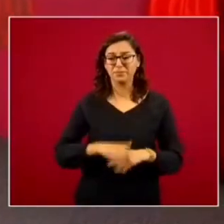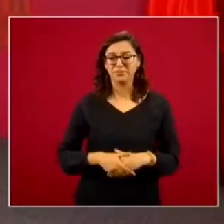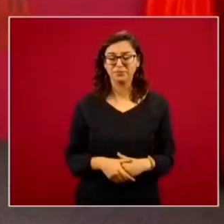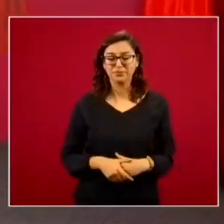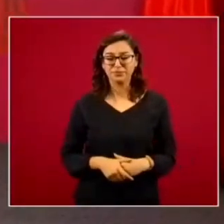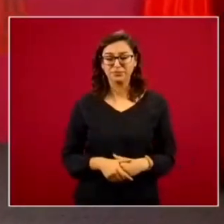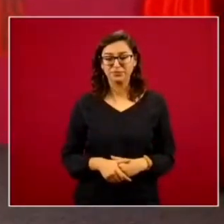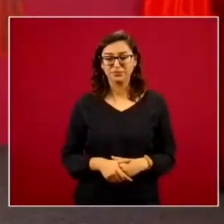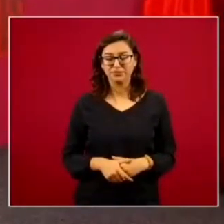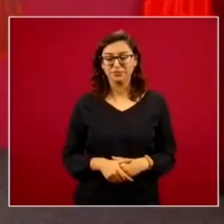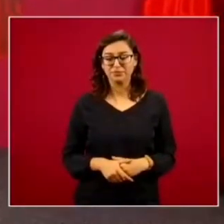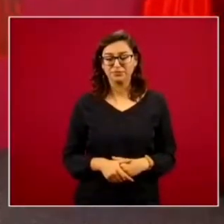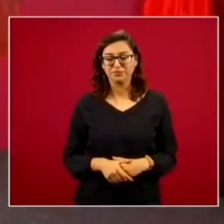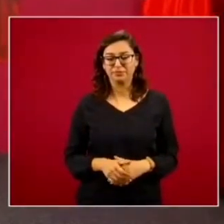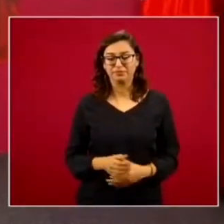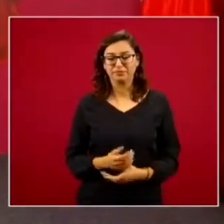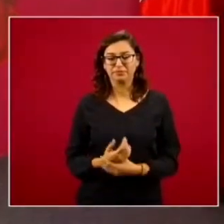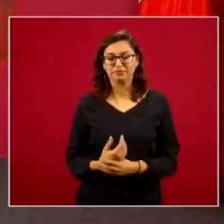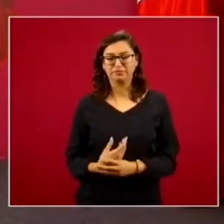O sea,